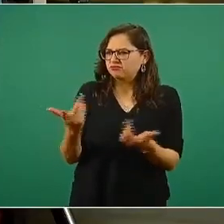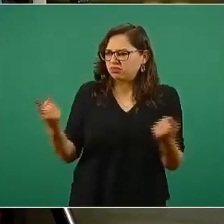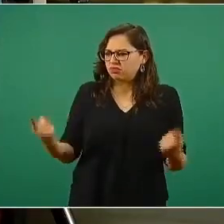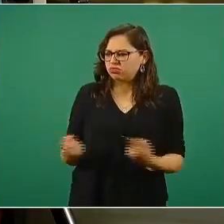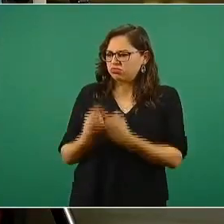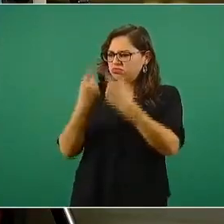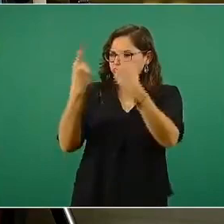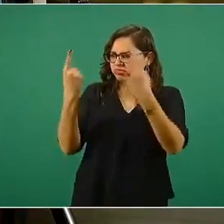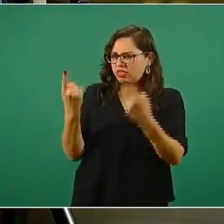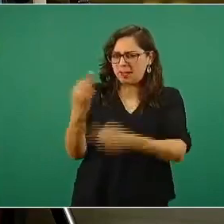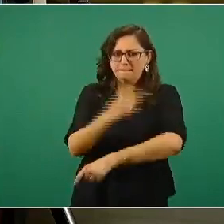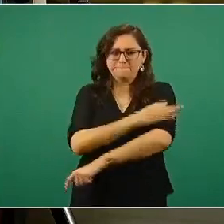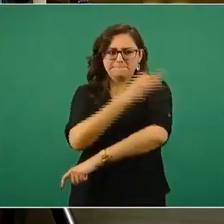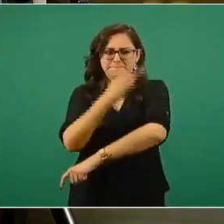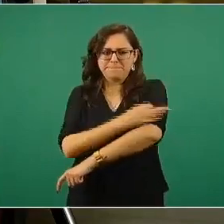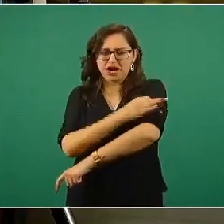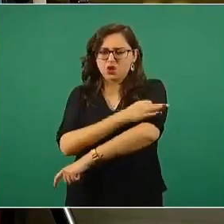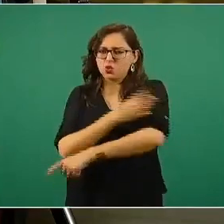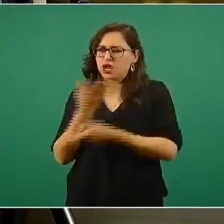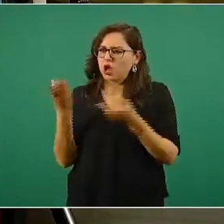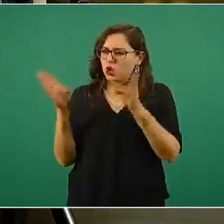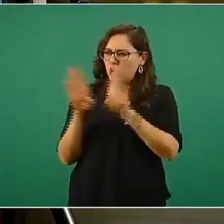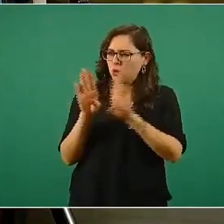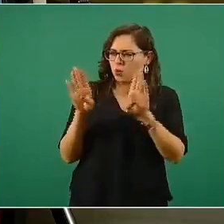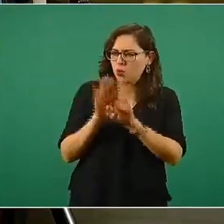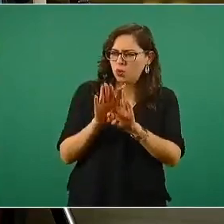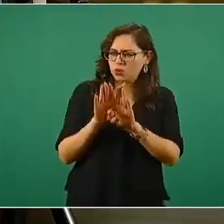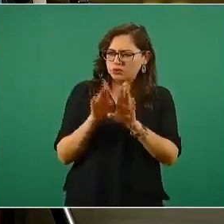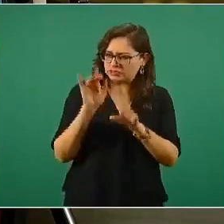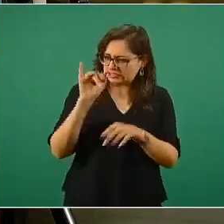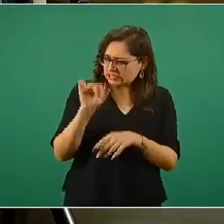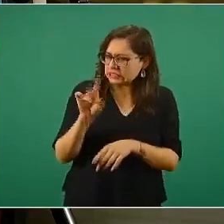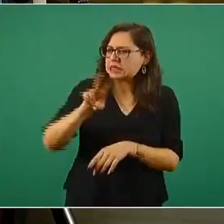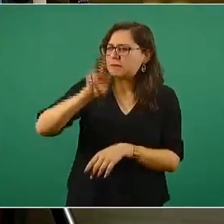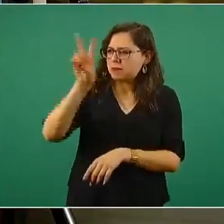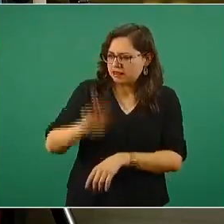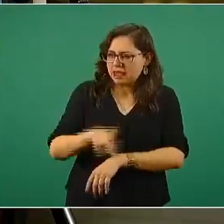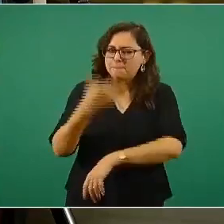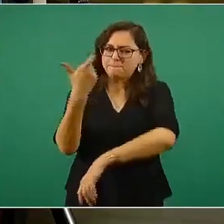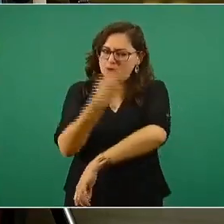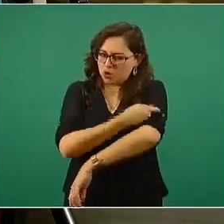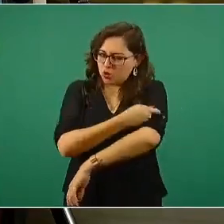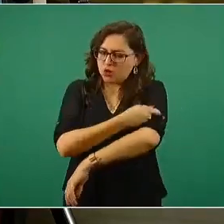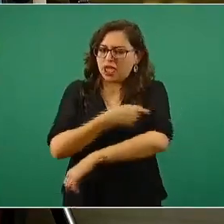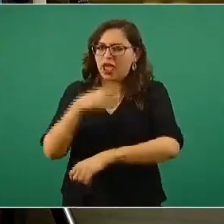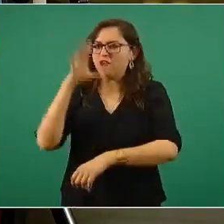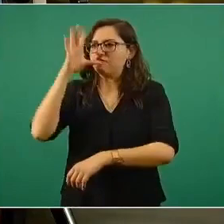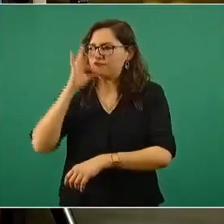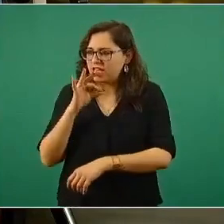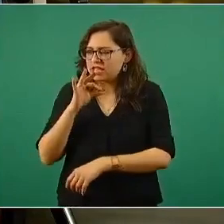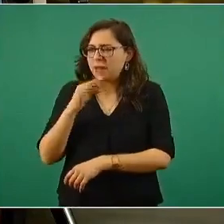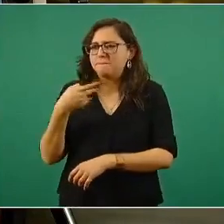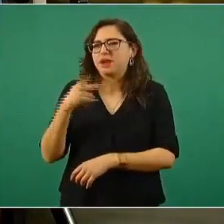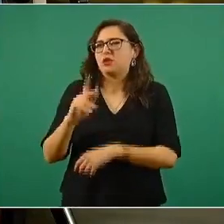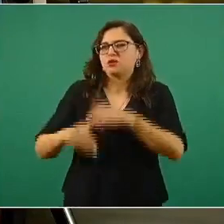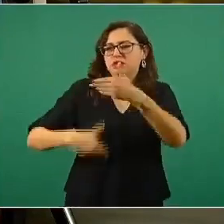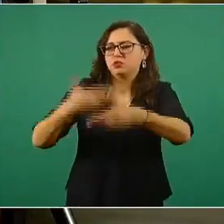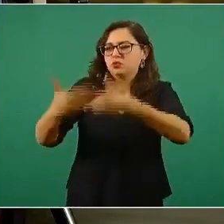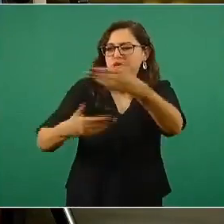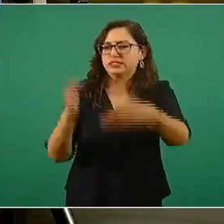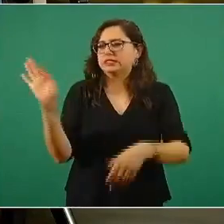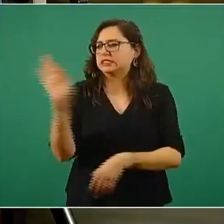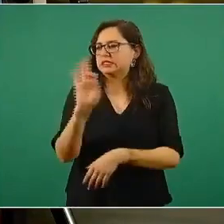atribuibles? En la lógica entiendo que después de que los estudian, pero por ejemplo yo me vacunaron y me dolió